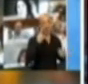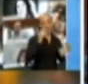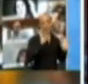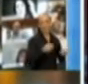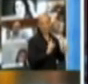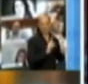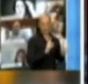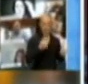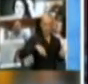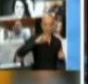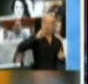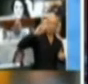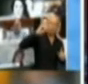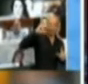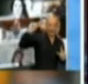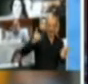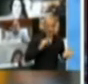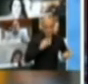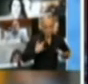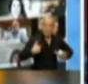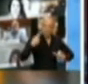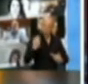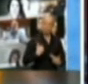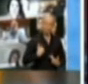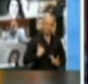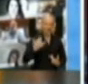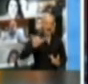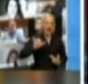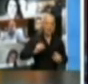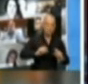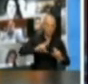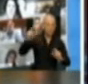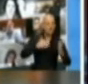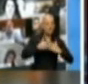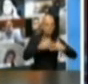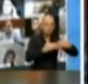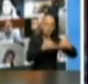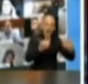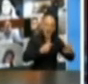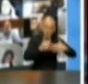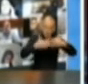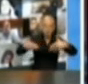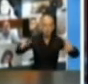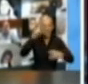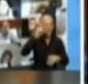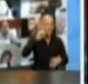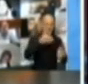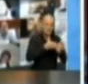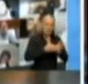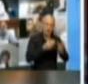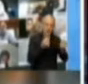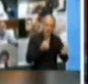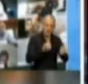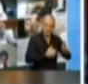impuestos el impuesto a las ganancias para todo lo que es horas extras y guardias, para todo lo que es personal esencial. Hemos sacado una ley de